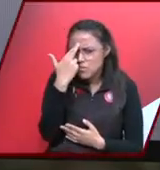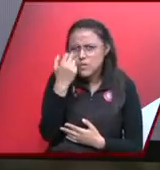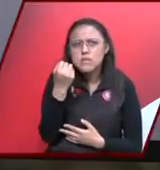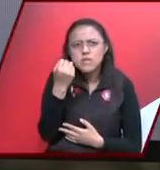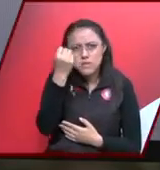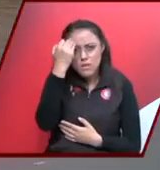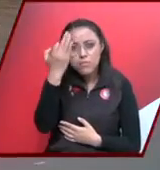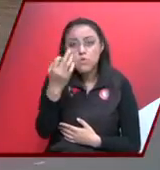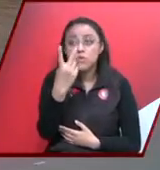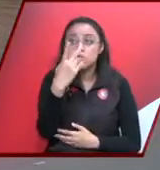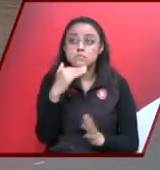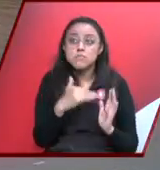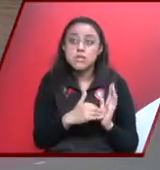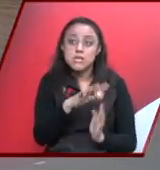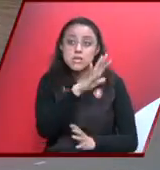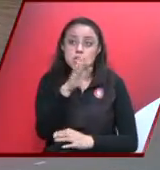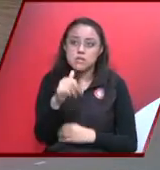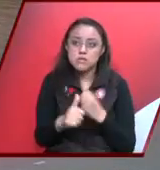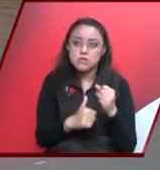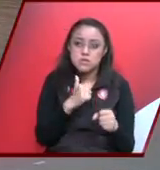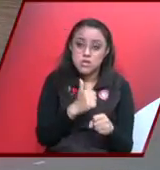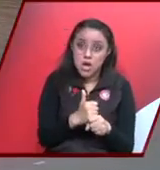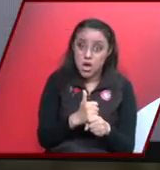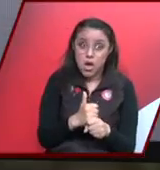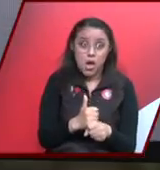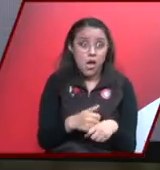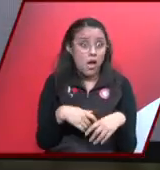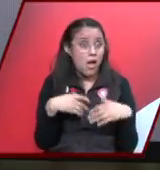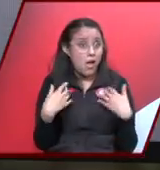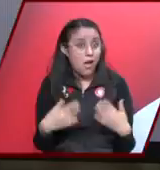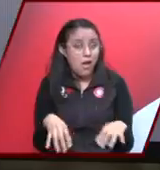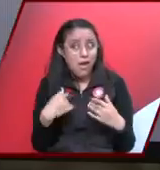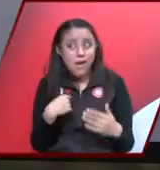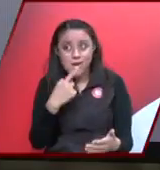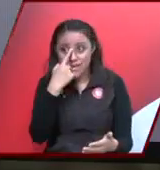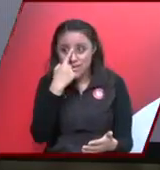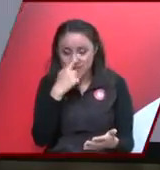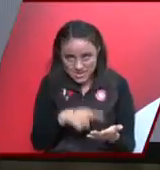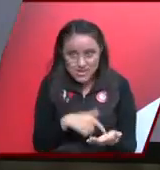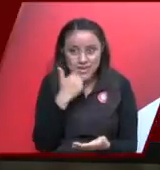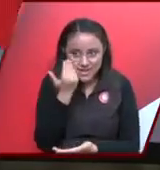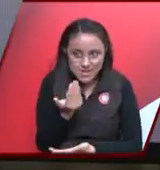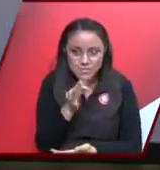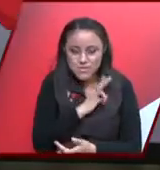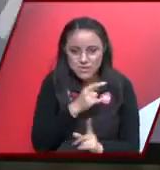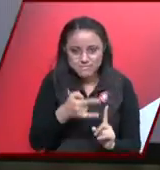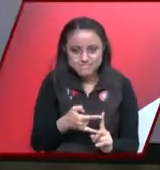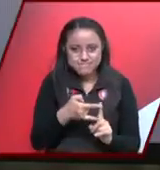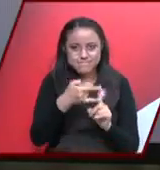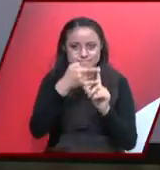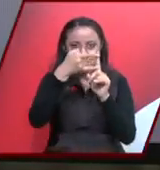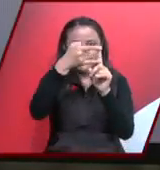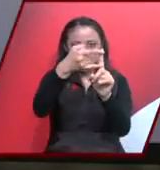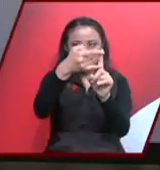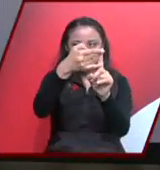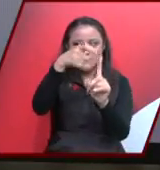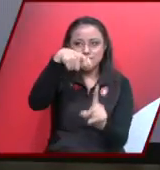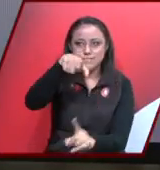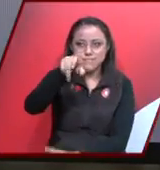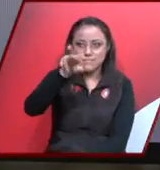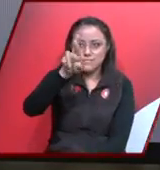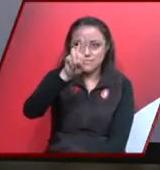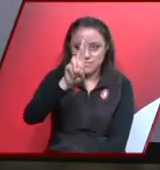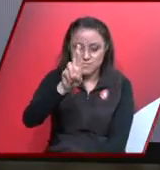mercado? 2.500 años, hay nada yo más. Yo creo que sí, pues un bestseller. Usted lo quiere, tiene que sacar su celular y en este momento en el